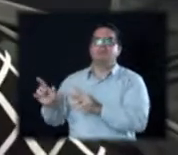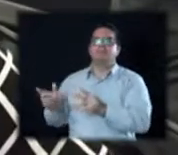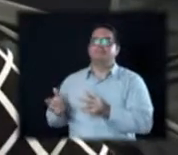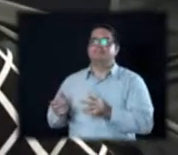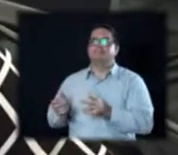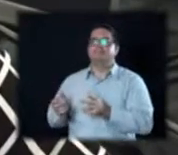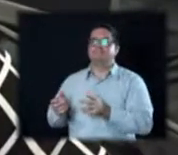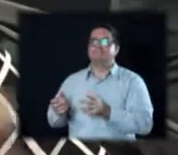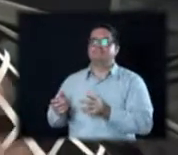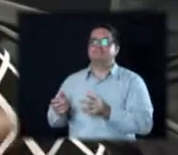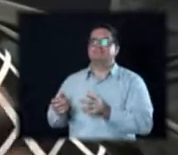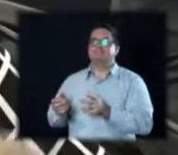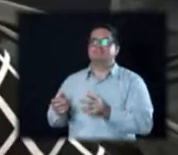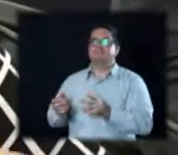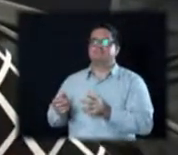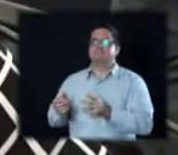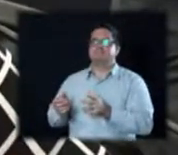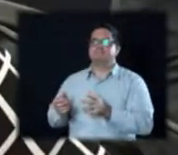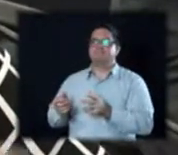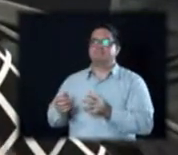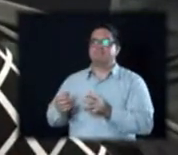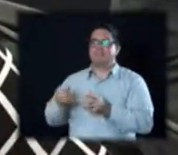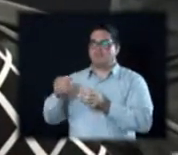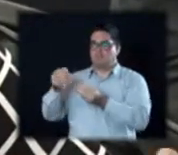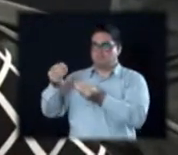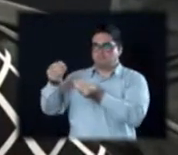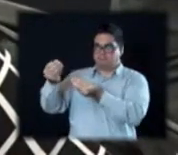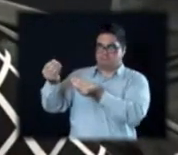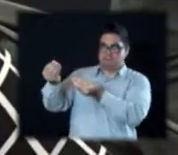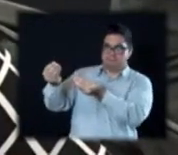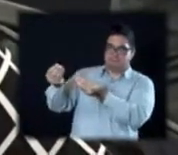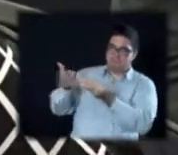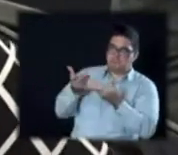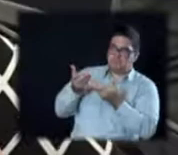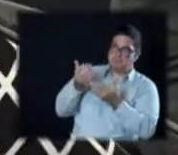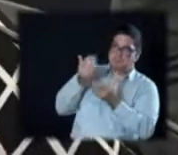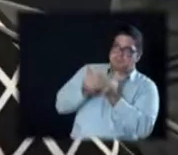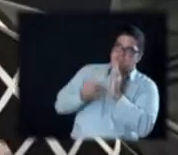distintas compañías, y habíamos una recomendación de la compañía en particular.